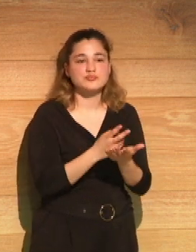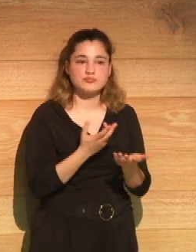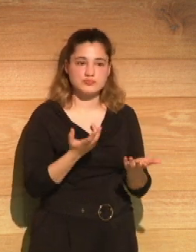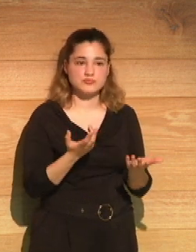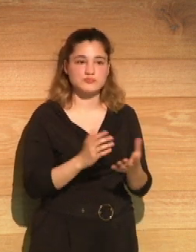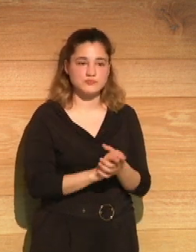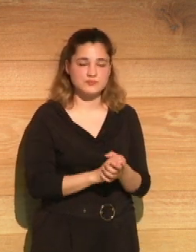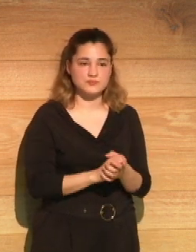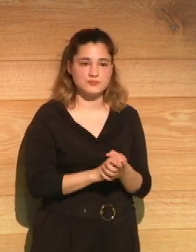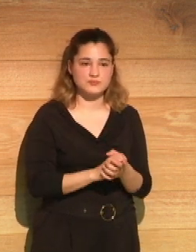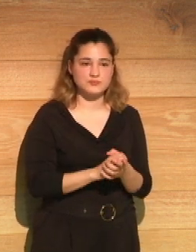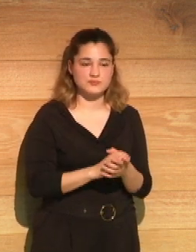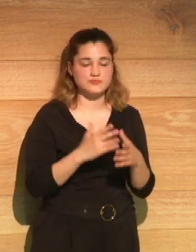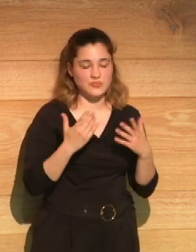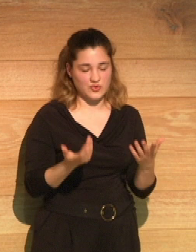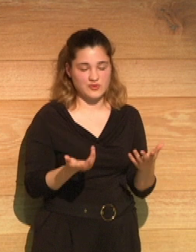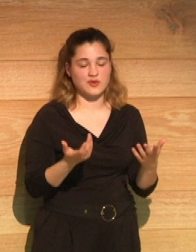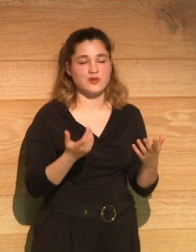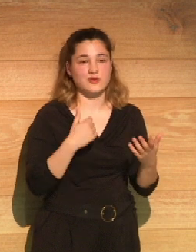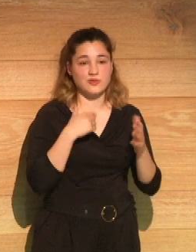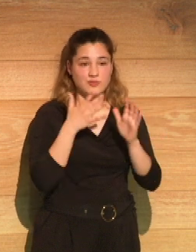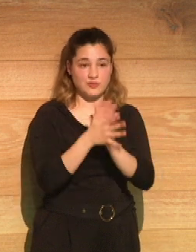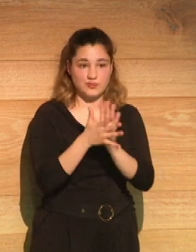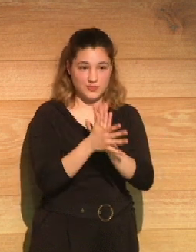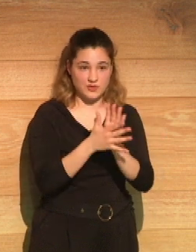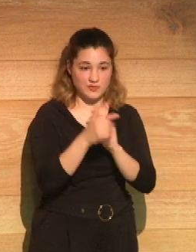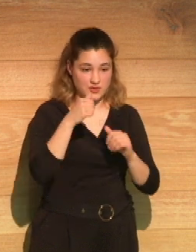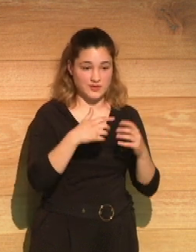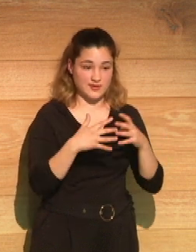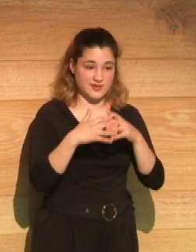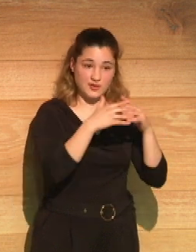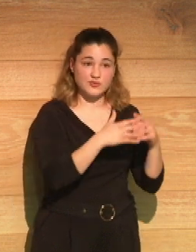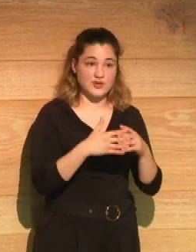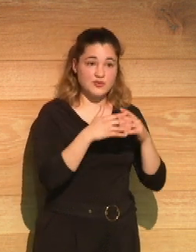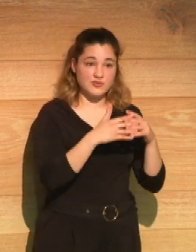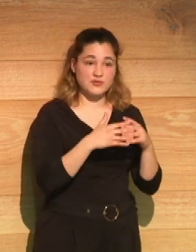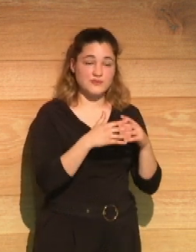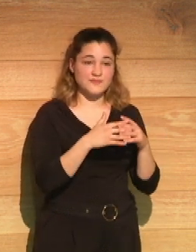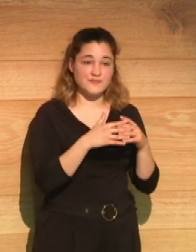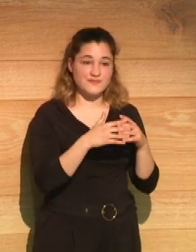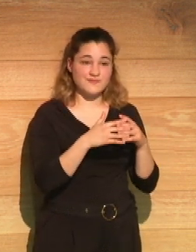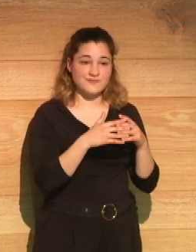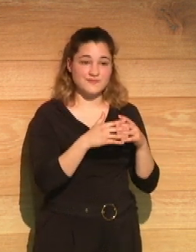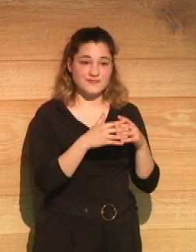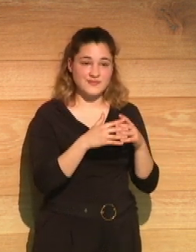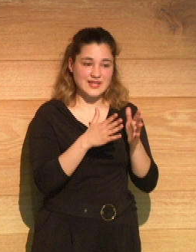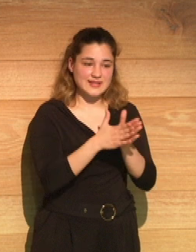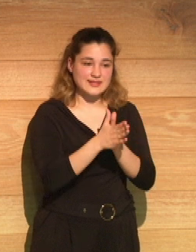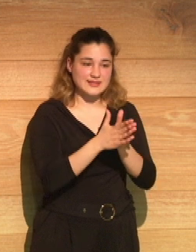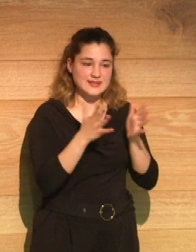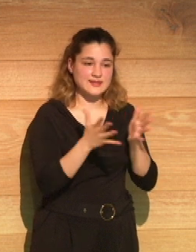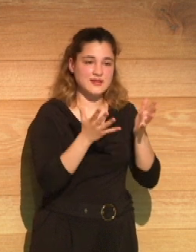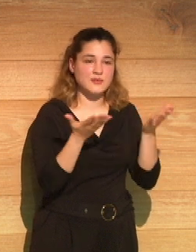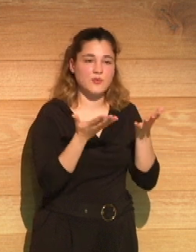productivos. Entonces, en ese sentido, incluso les cuento, aquí en los Estados Unidos hay una gran iniciativa